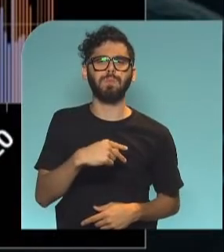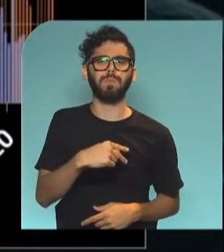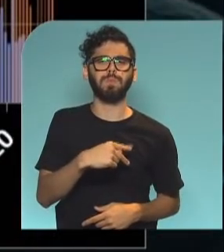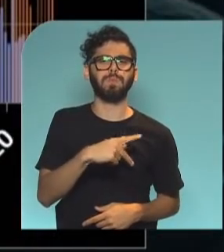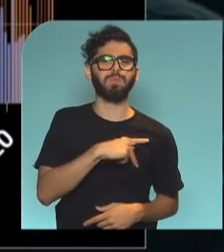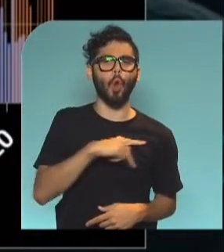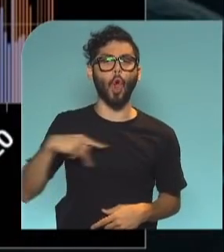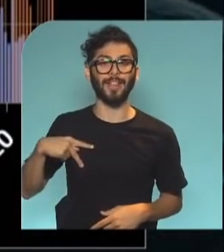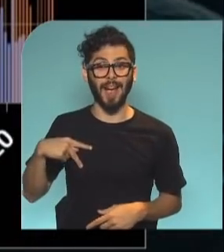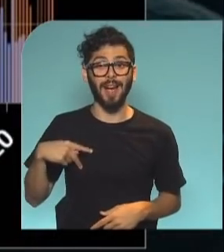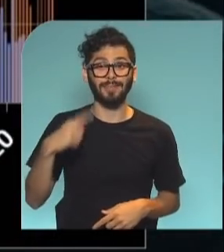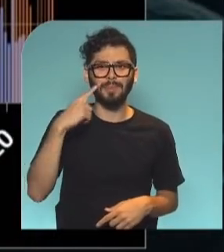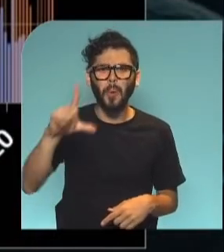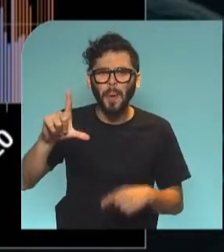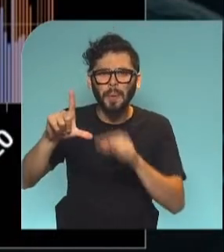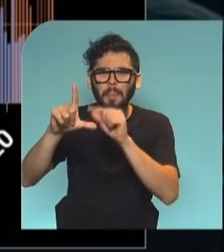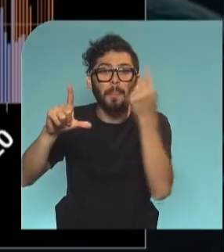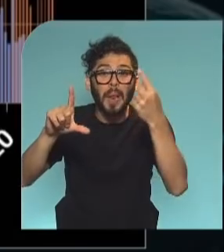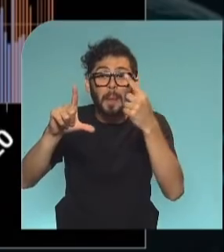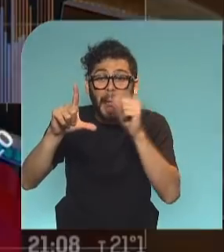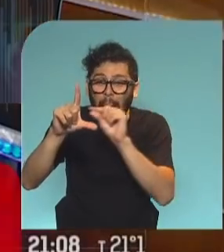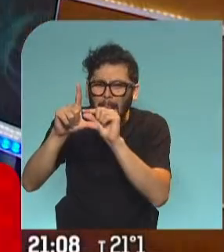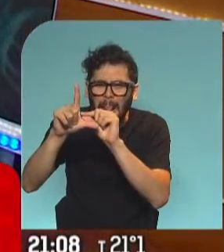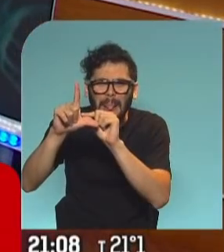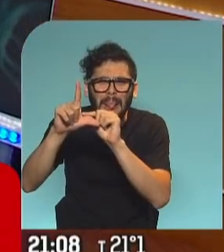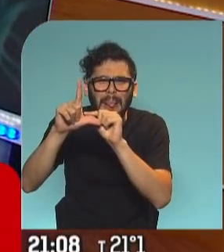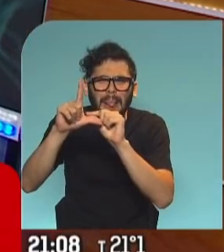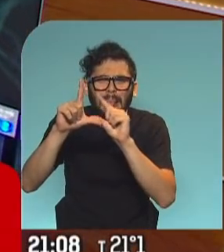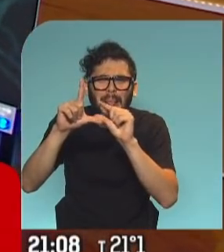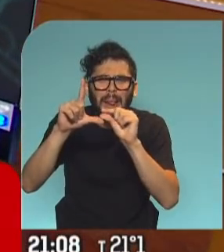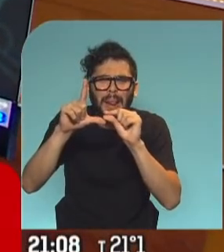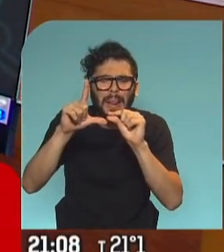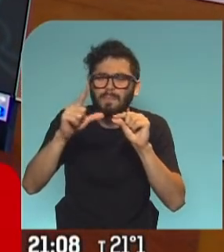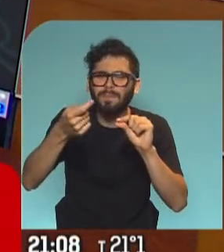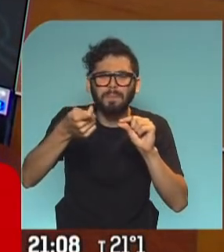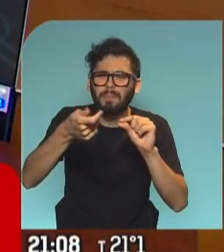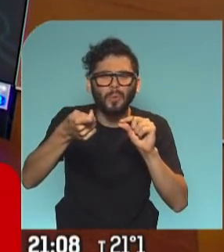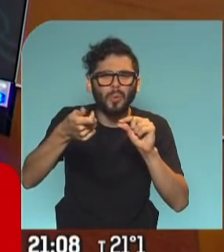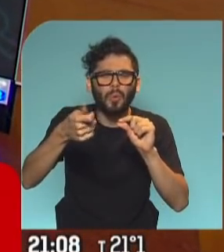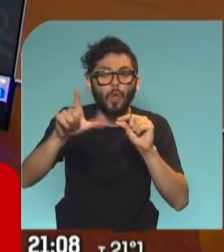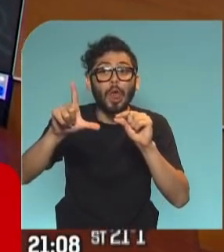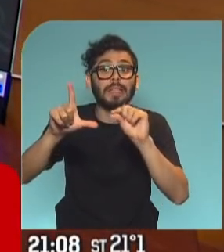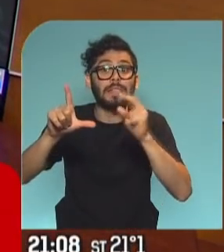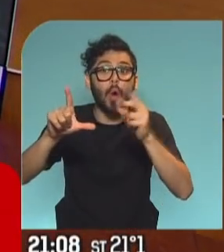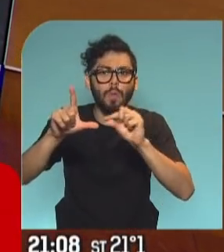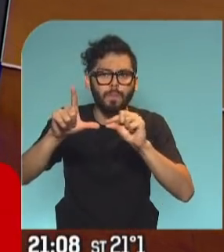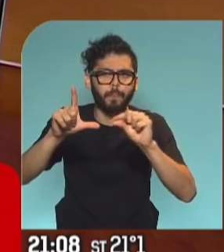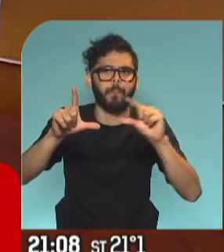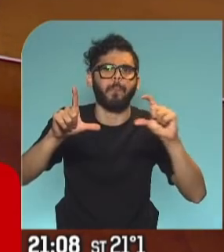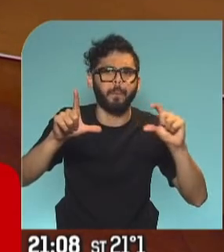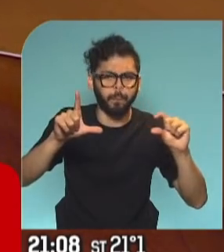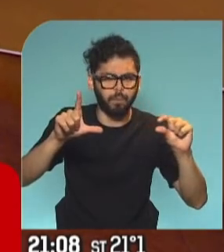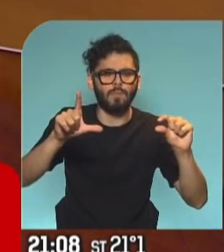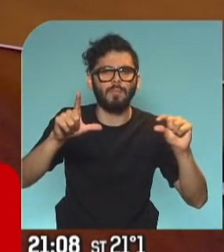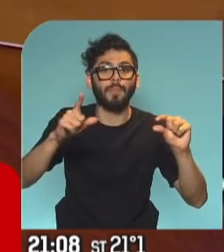ve. Bajito, la primera oleada fue bajita, pero después se le vino la oleada más grande. Tenga en cuenta pasó